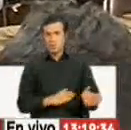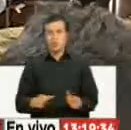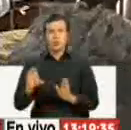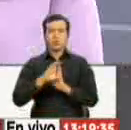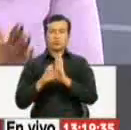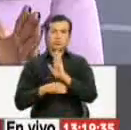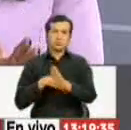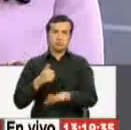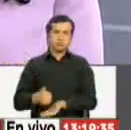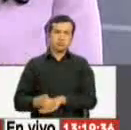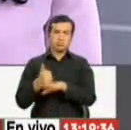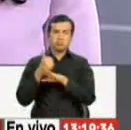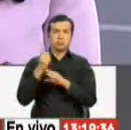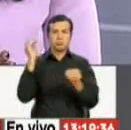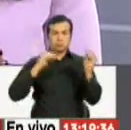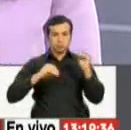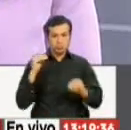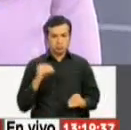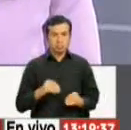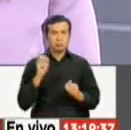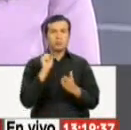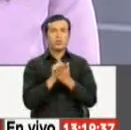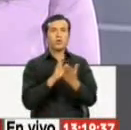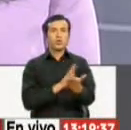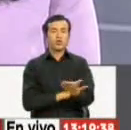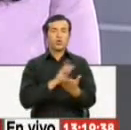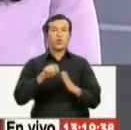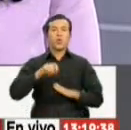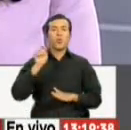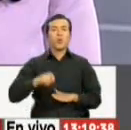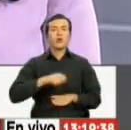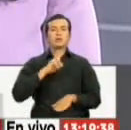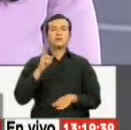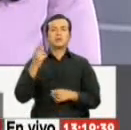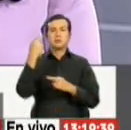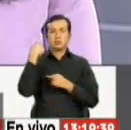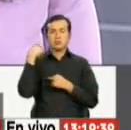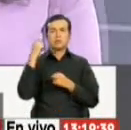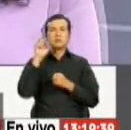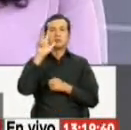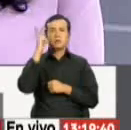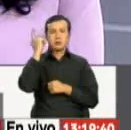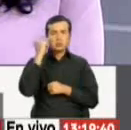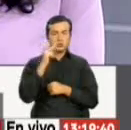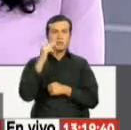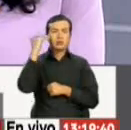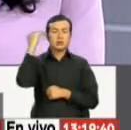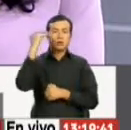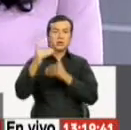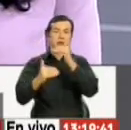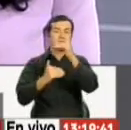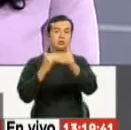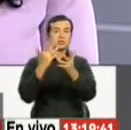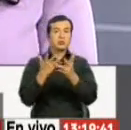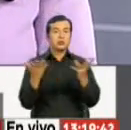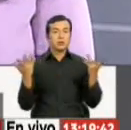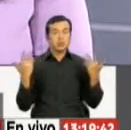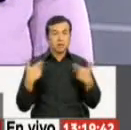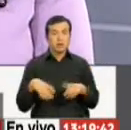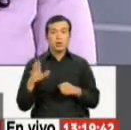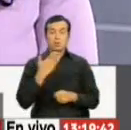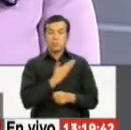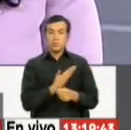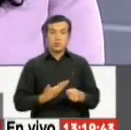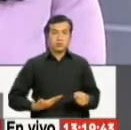constitucional para la elaboración de este proyecto el juez ponente cuenta con tres días luego de eso lo que corresponde es que el